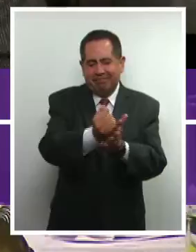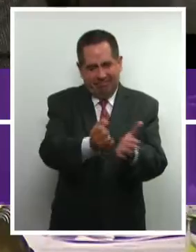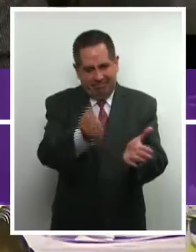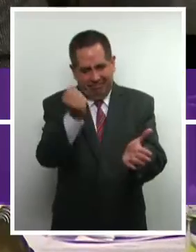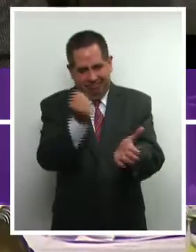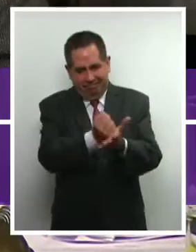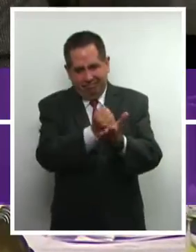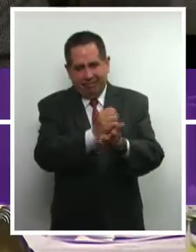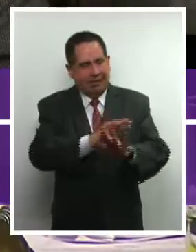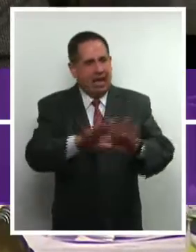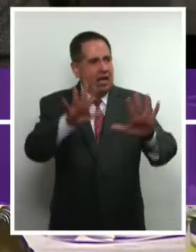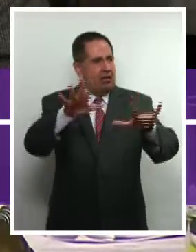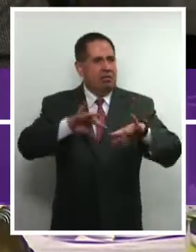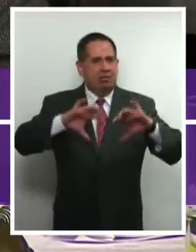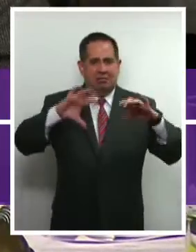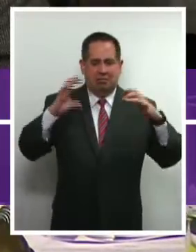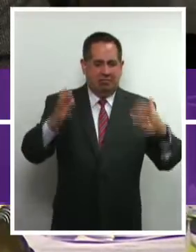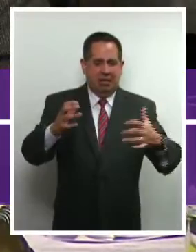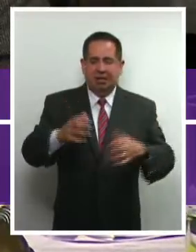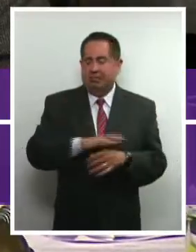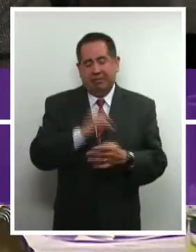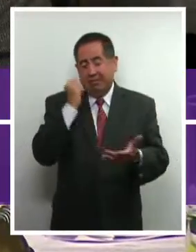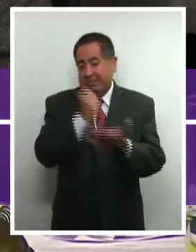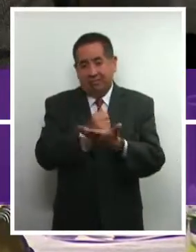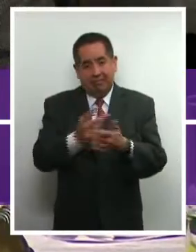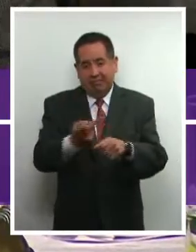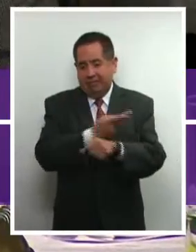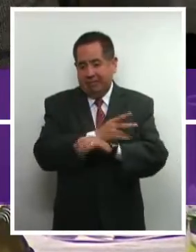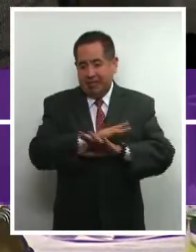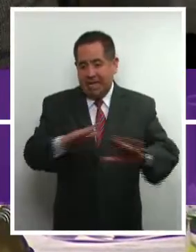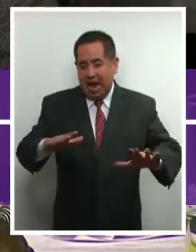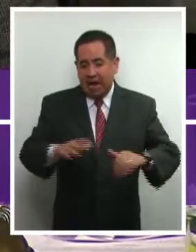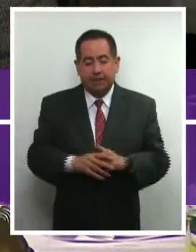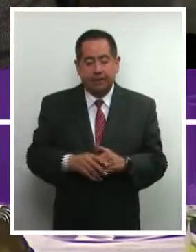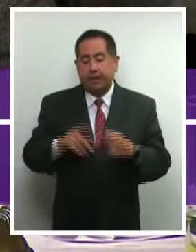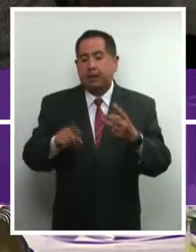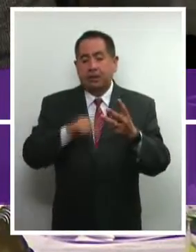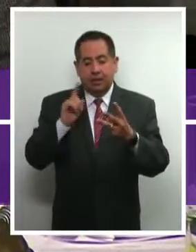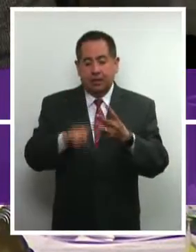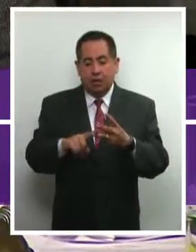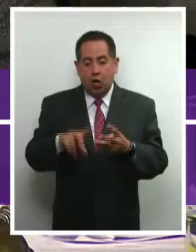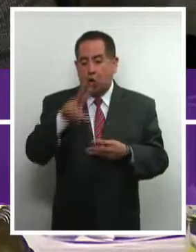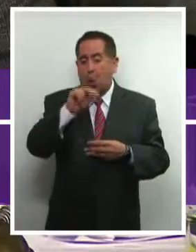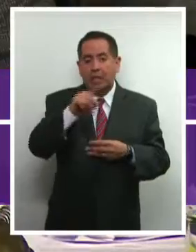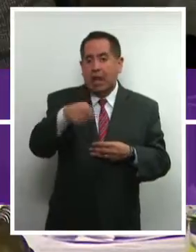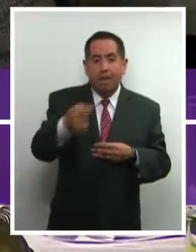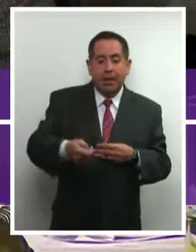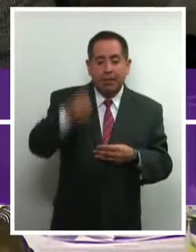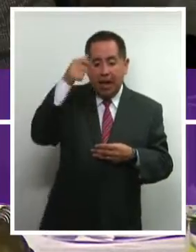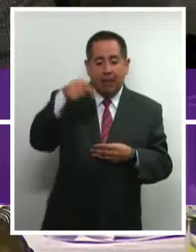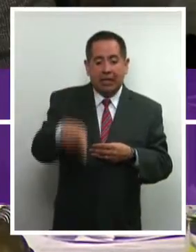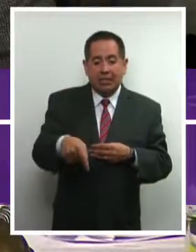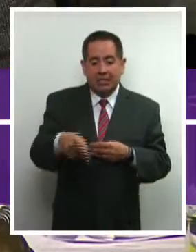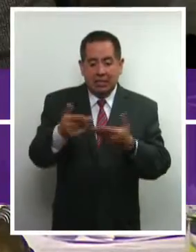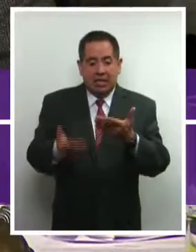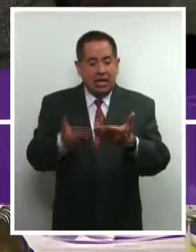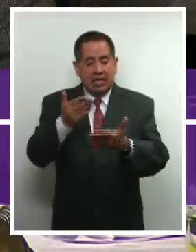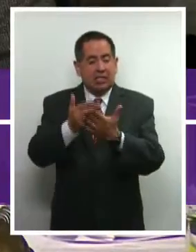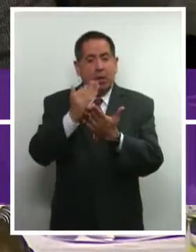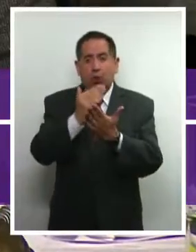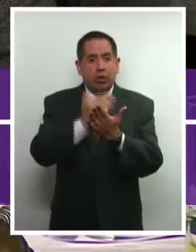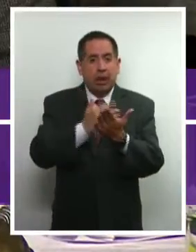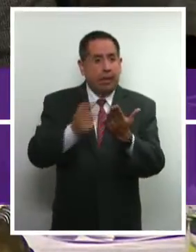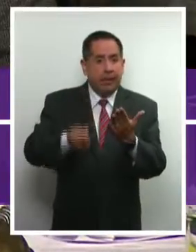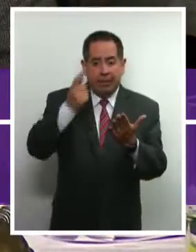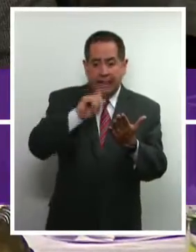adoptadas por esta Asamblea. Y en tercer lugar, no es la primera vez que se plantea este